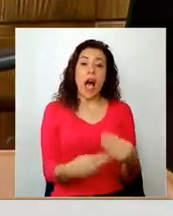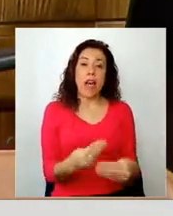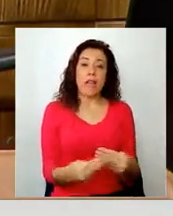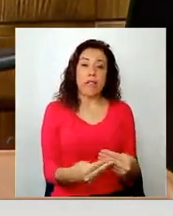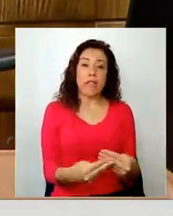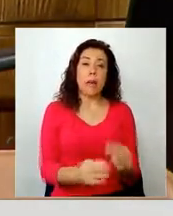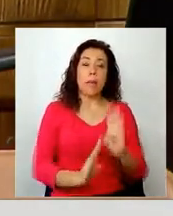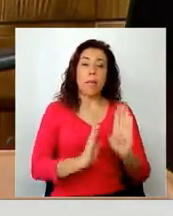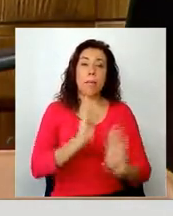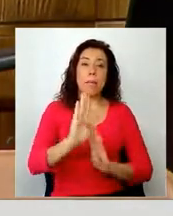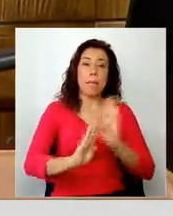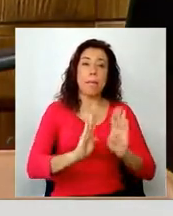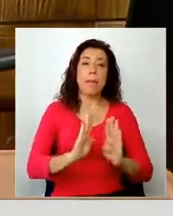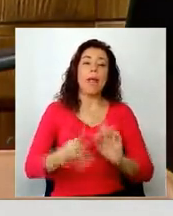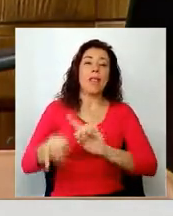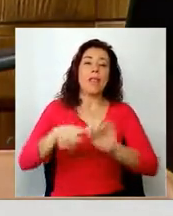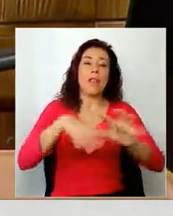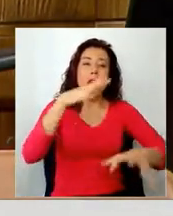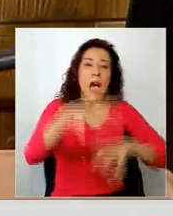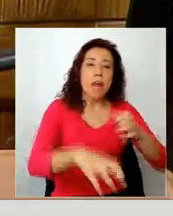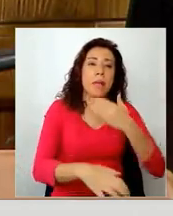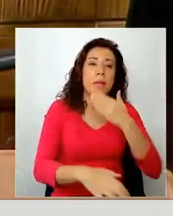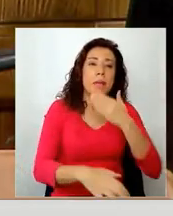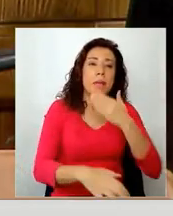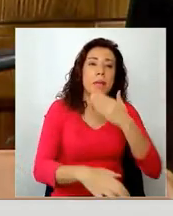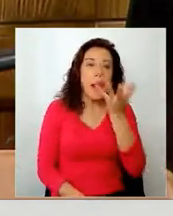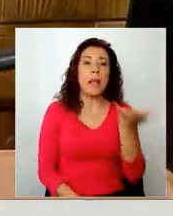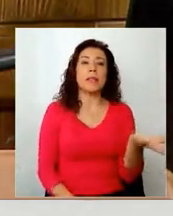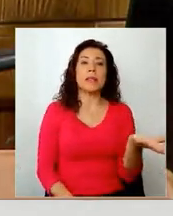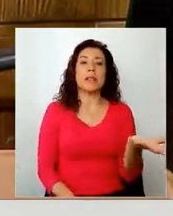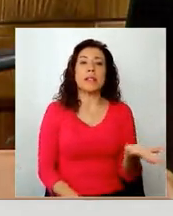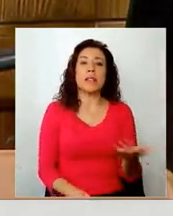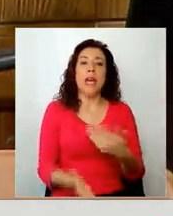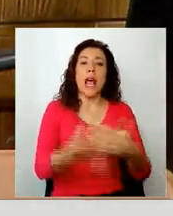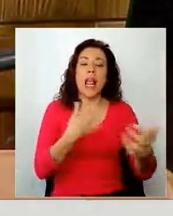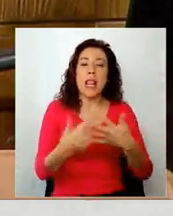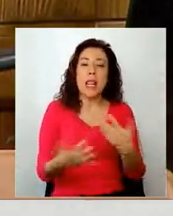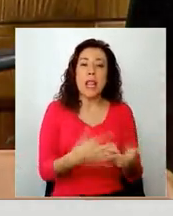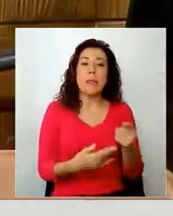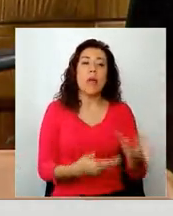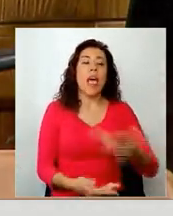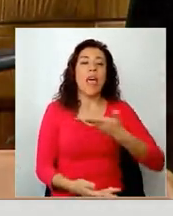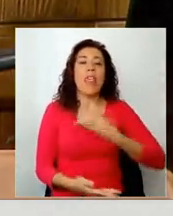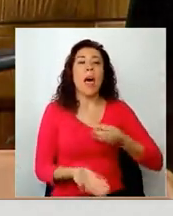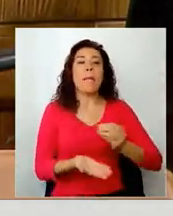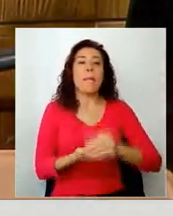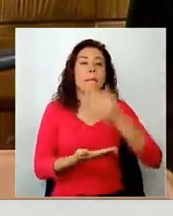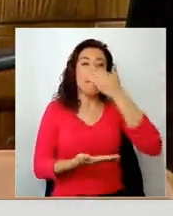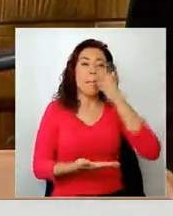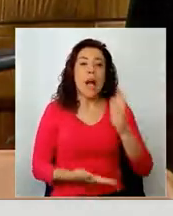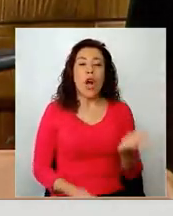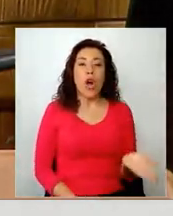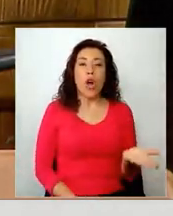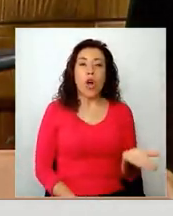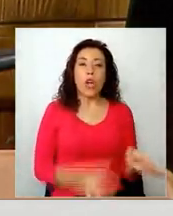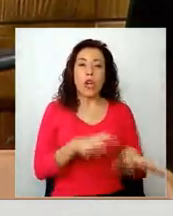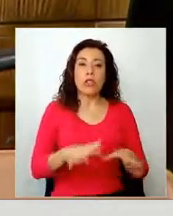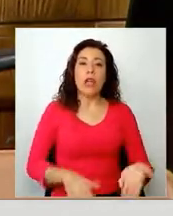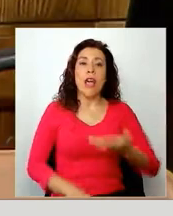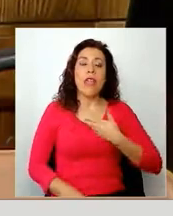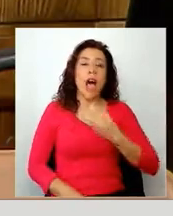de la biodiversidad y de la naturaleza ya que esta nos provee mayor y mejor adaptación nos proveen alimentos